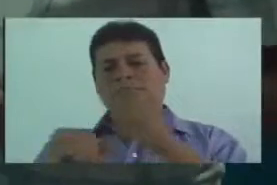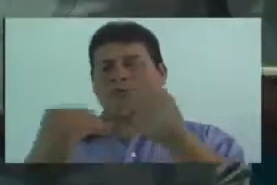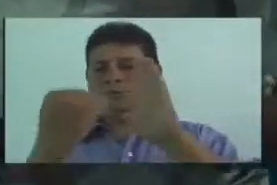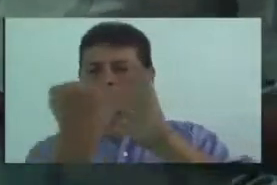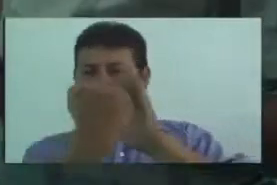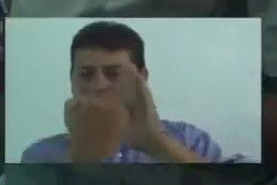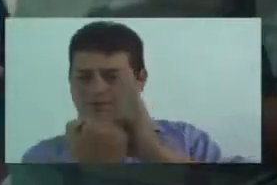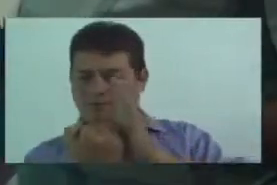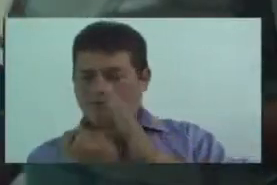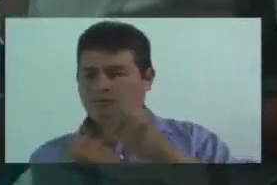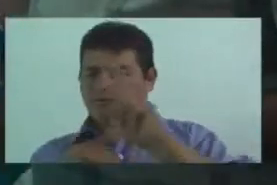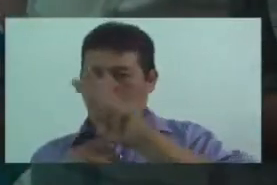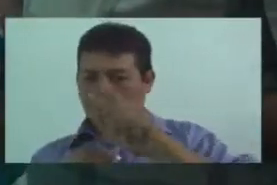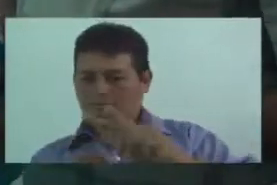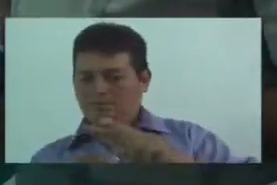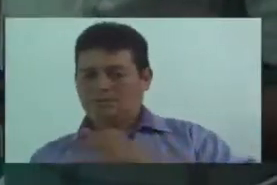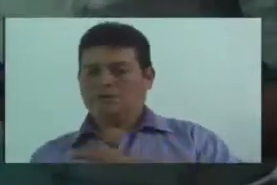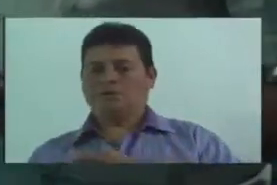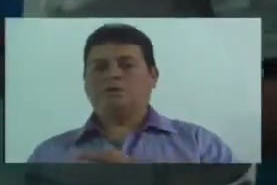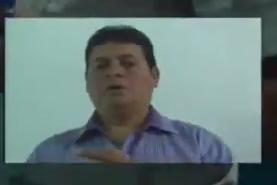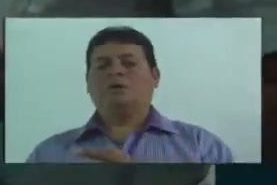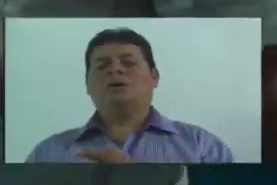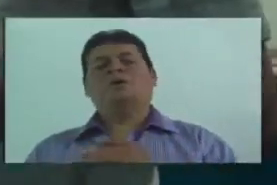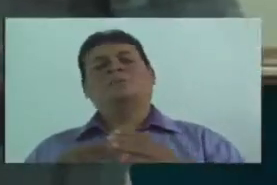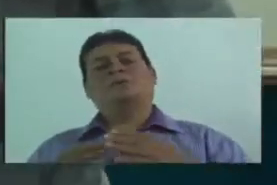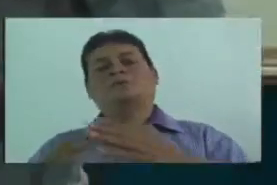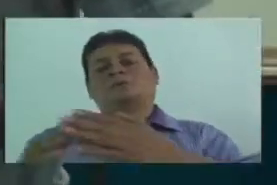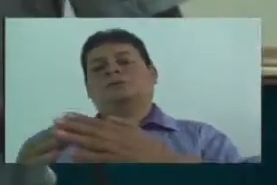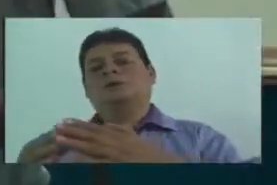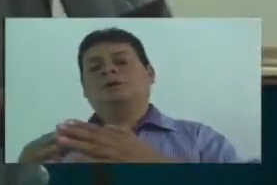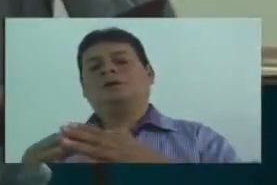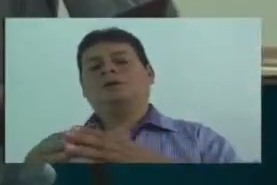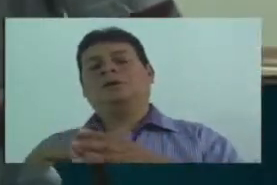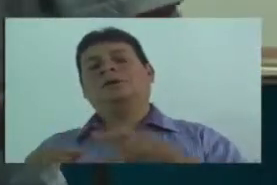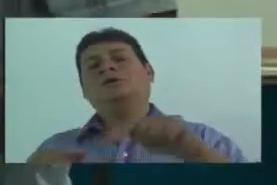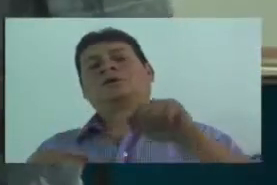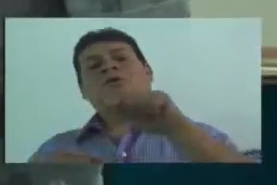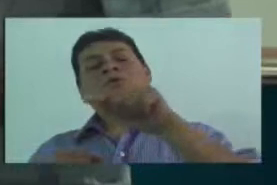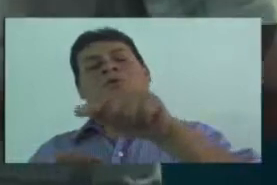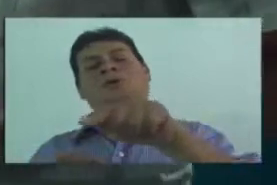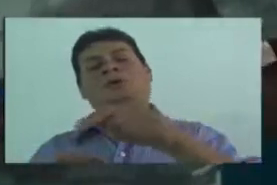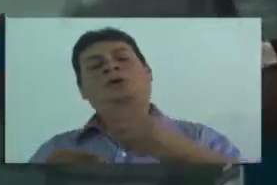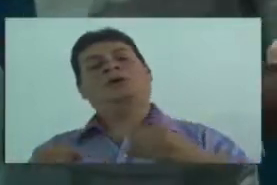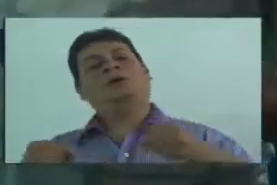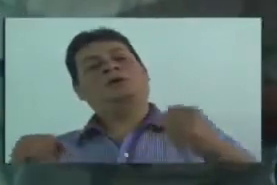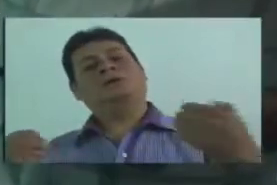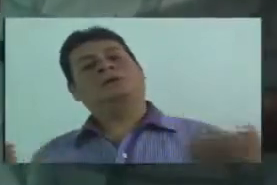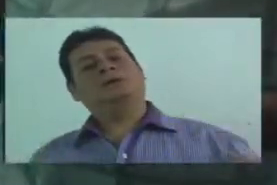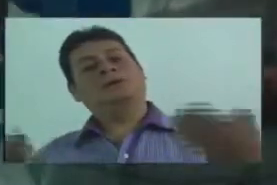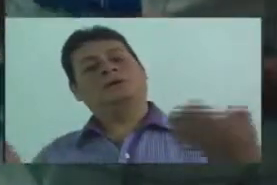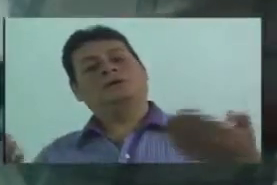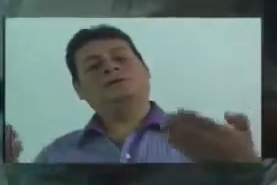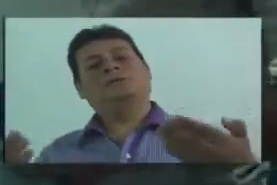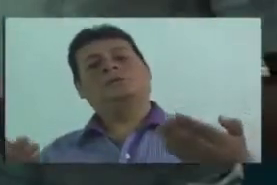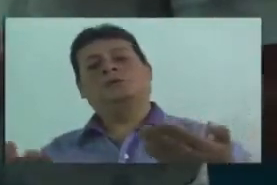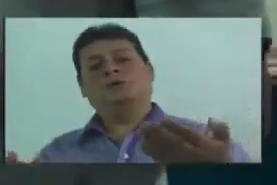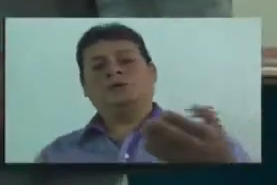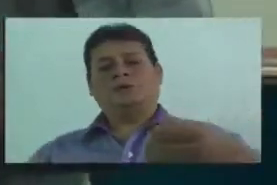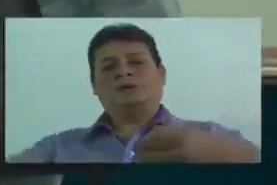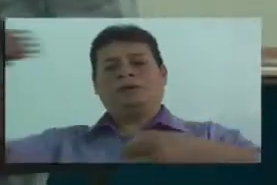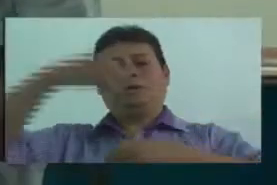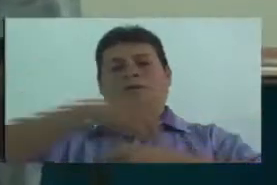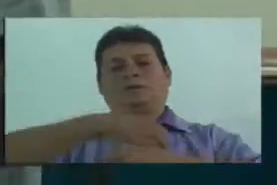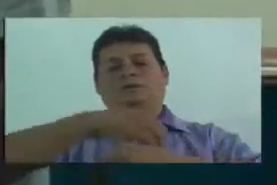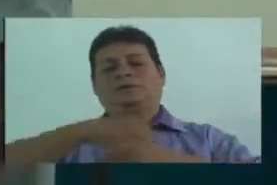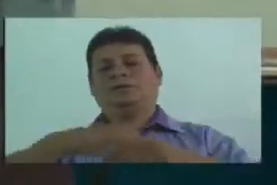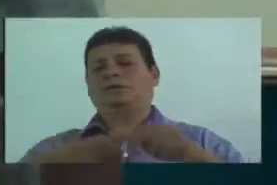el primer globo que tenemos: qué ganas de volver al cole, nos dice ahí José. En el siguiente